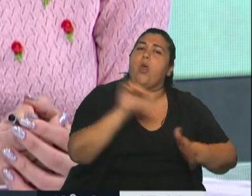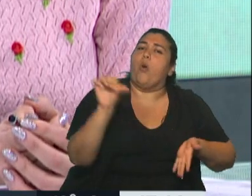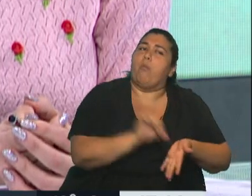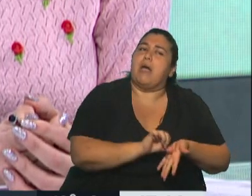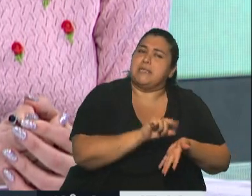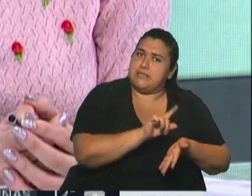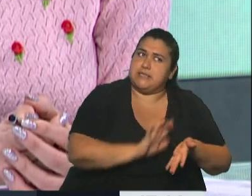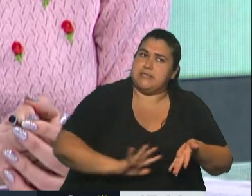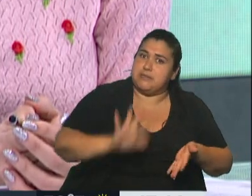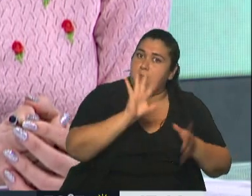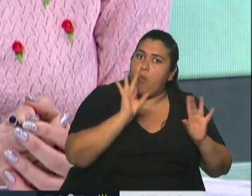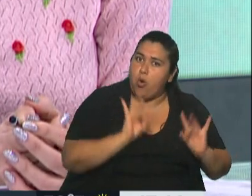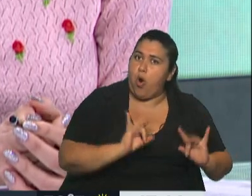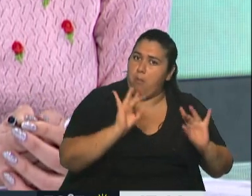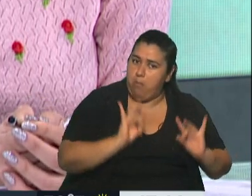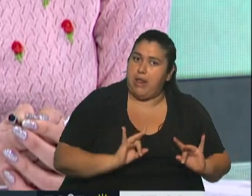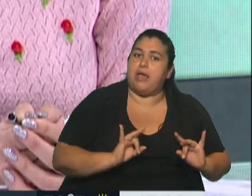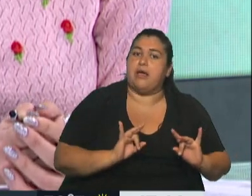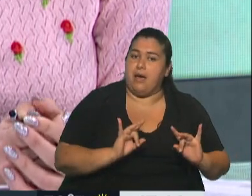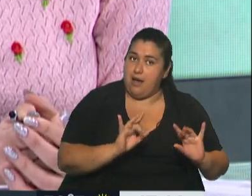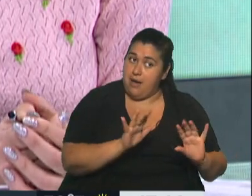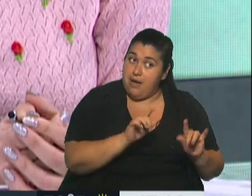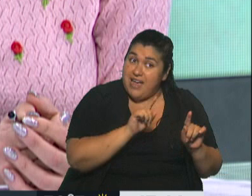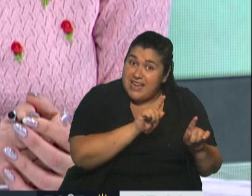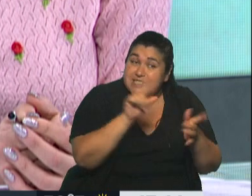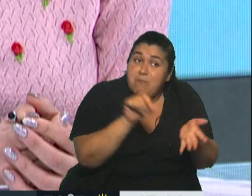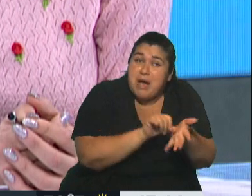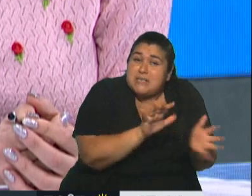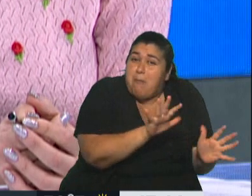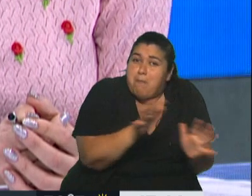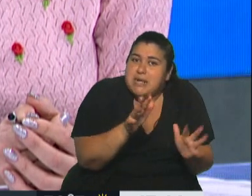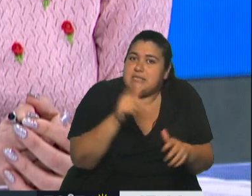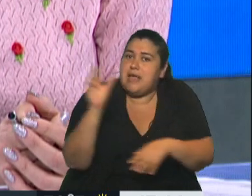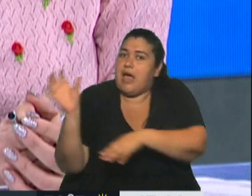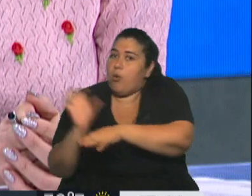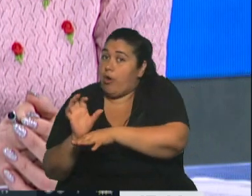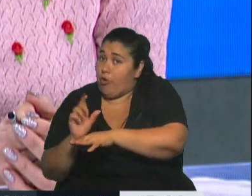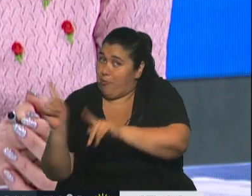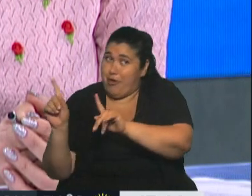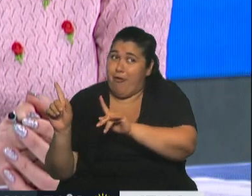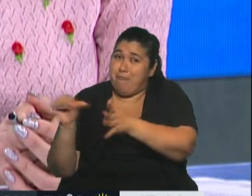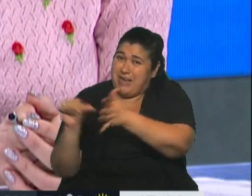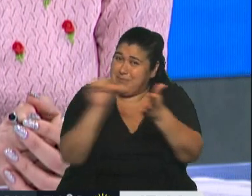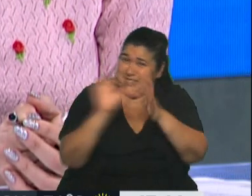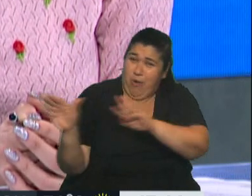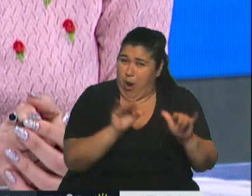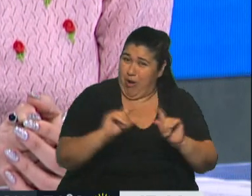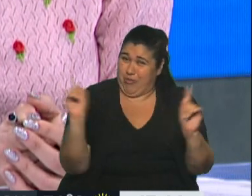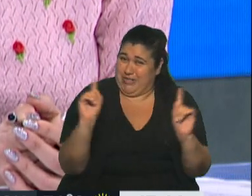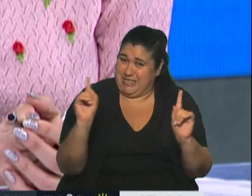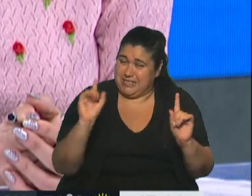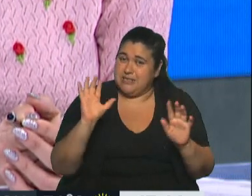complejo, que tiene algunas características parecidas a las de Ecuador, pero no es lo mismo, Y eso de alguna manera tiene